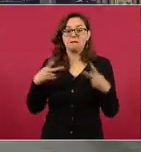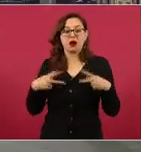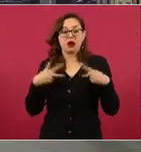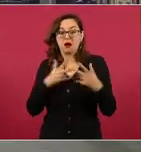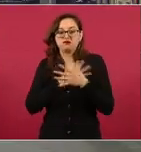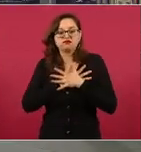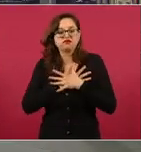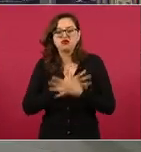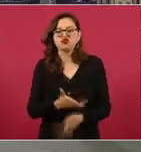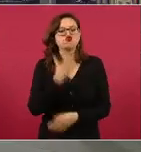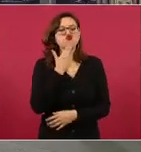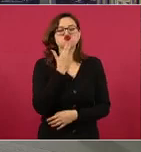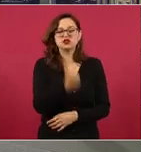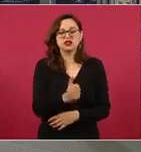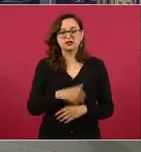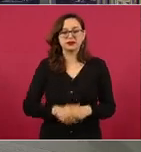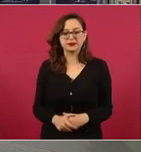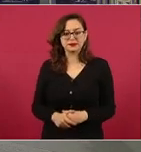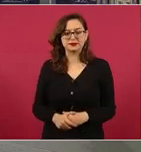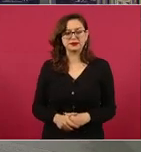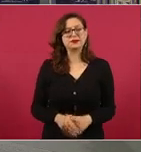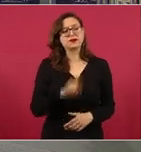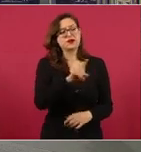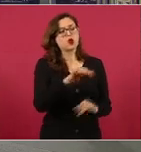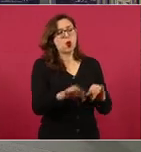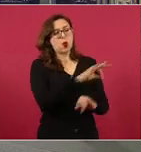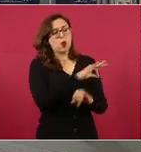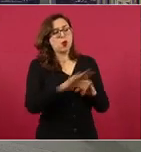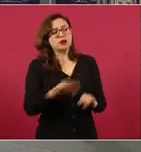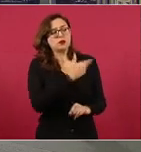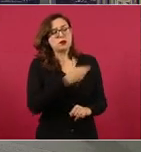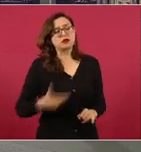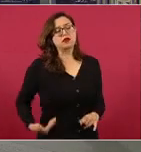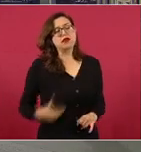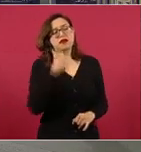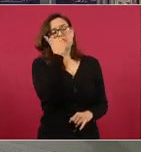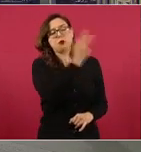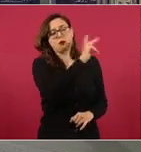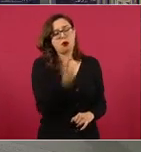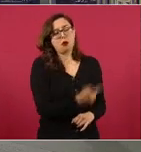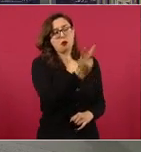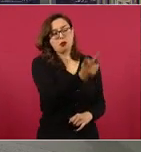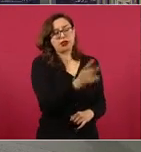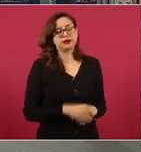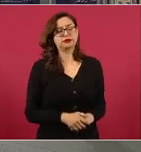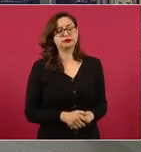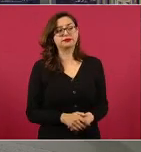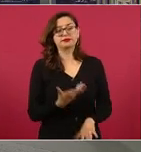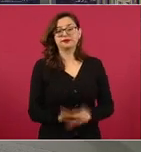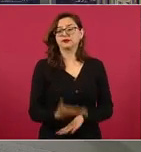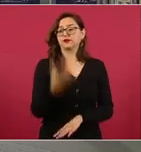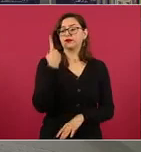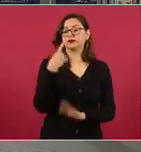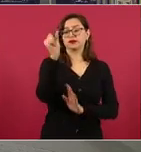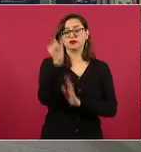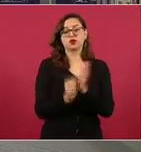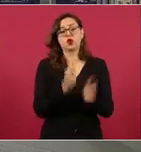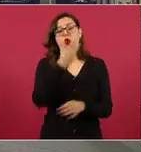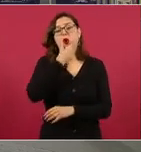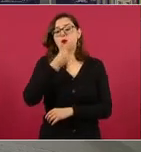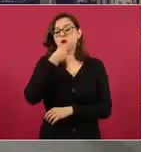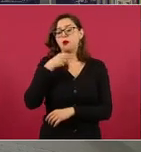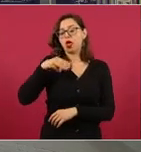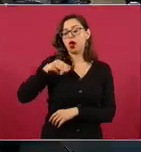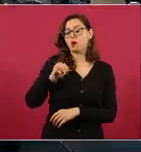Bien, presidente. Finalmente quiero plantearle un caso. Hace un mes, el señor Moisés Álvarez